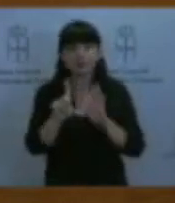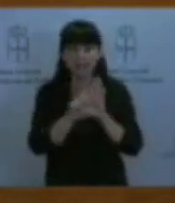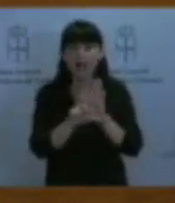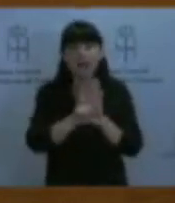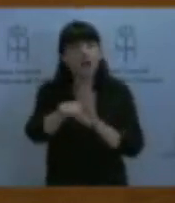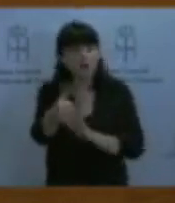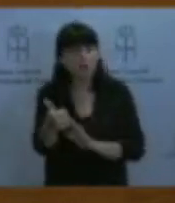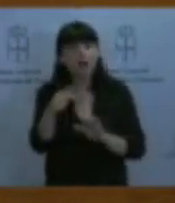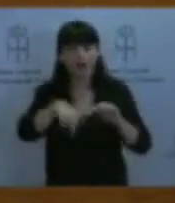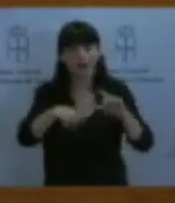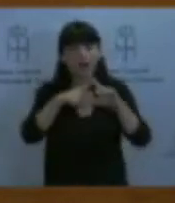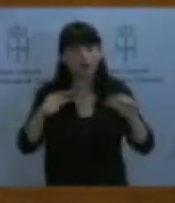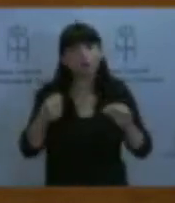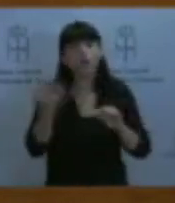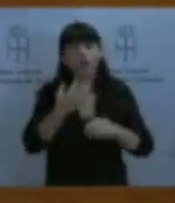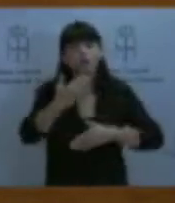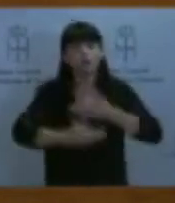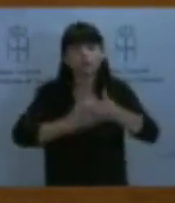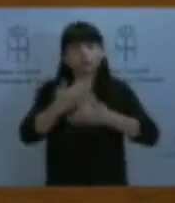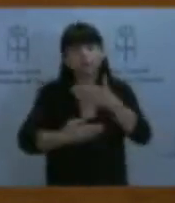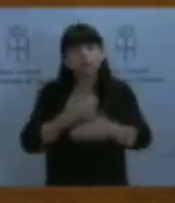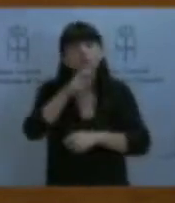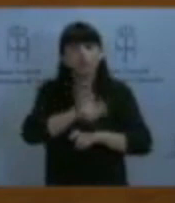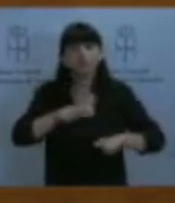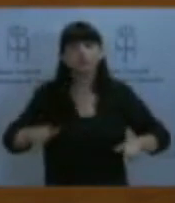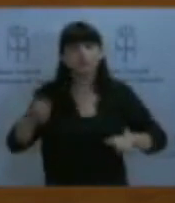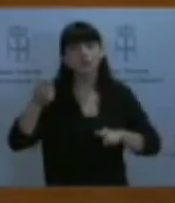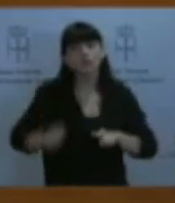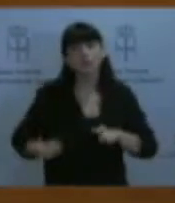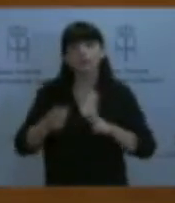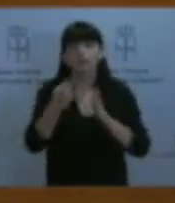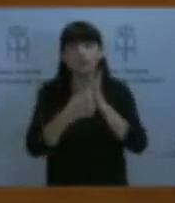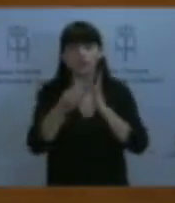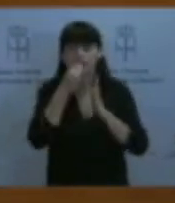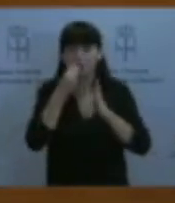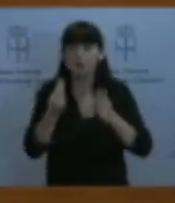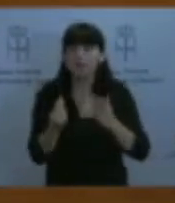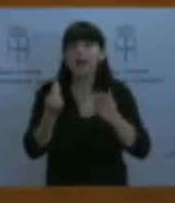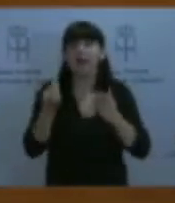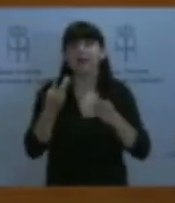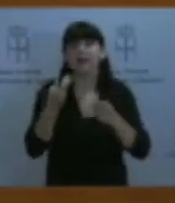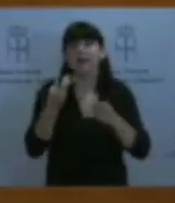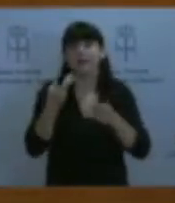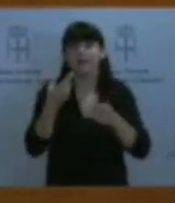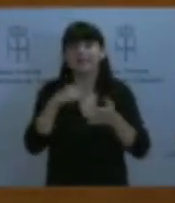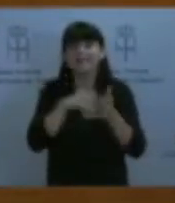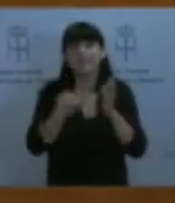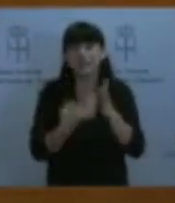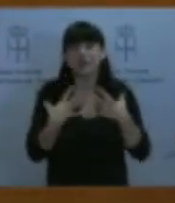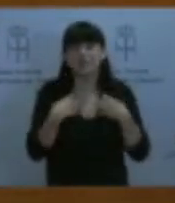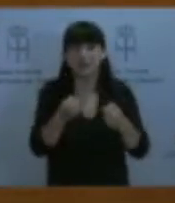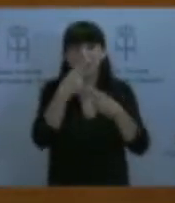Asturias debemos avanzar hacia la inclusión de dietistas y nutricionistas en nuestro sistema sanitario público. Para ello, el siguiente